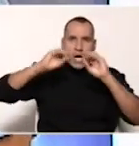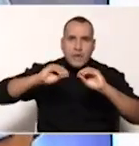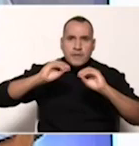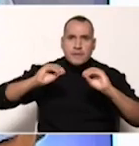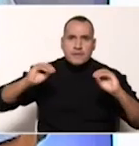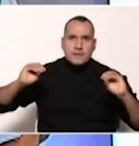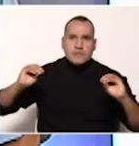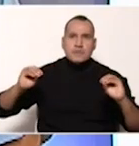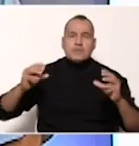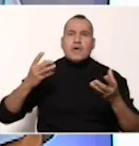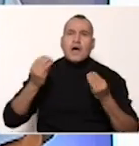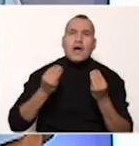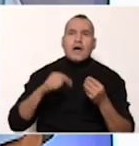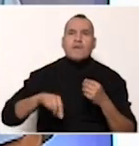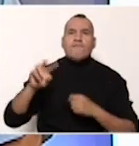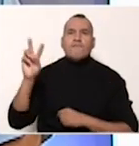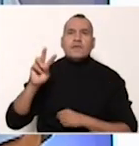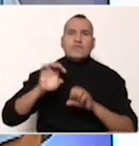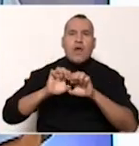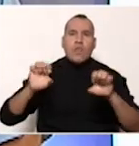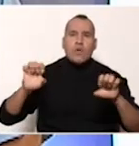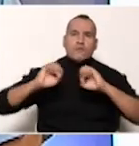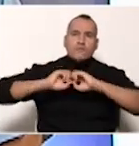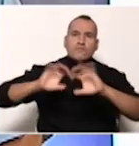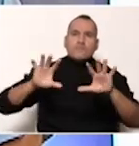la educación venezolana?